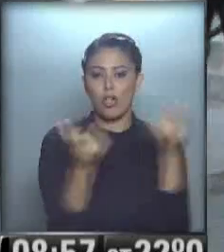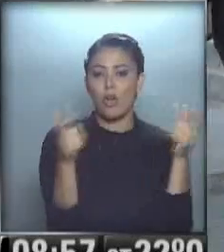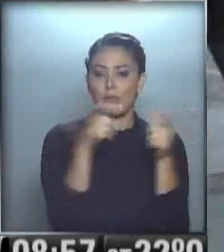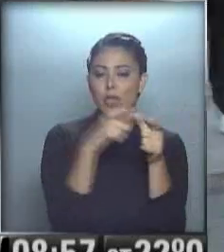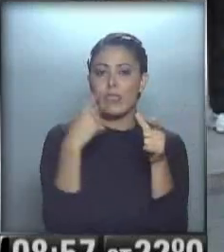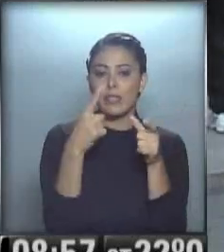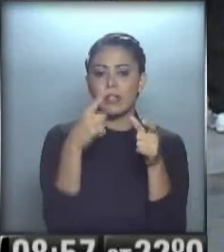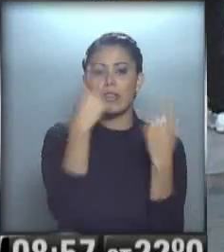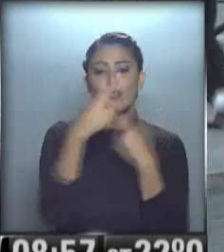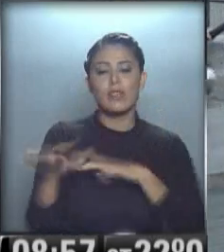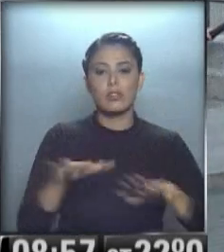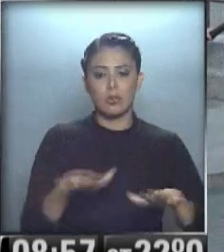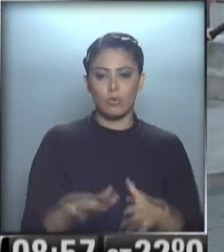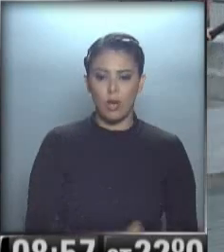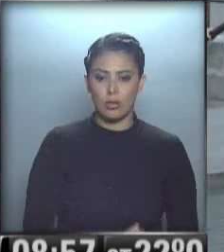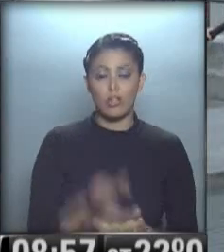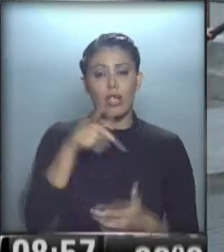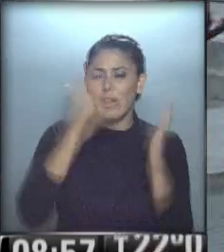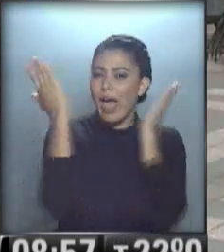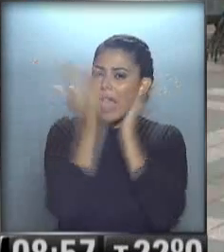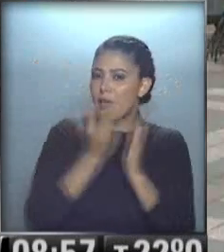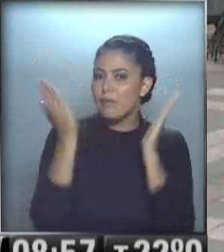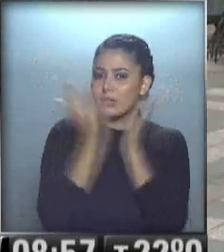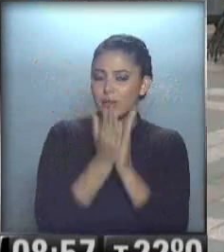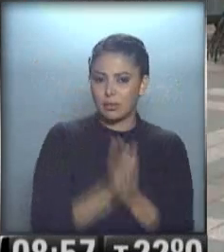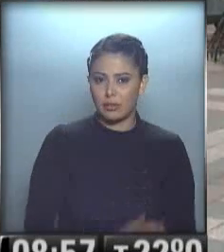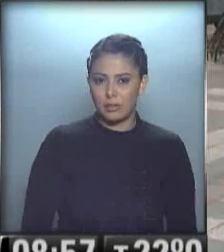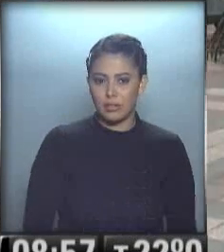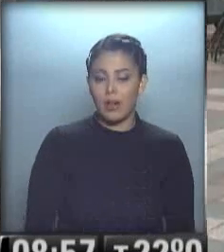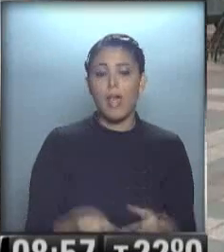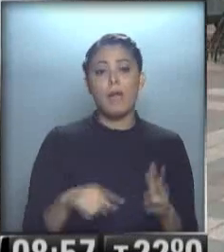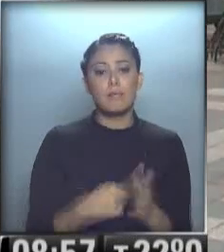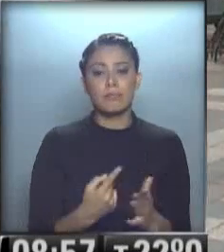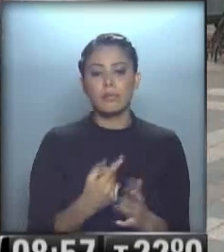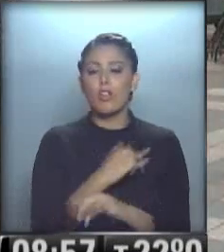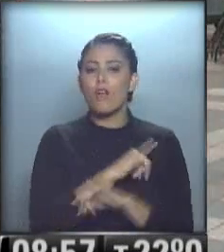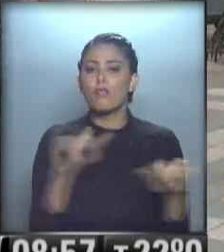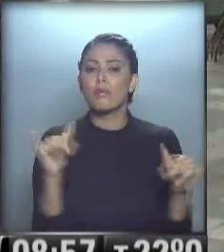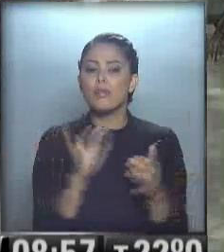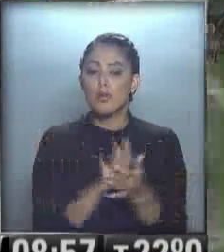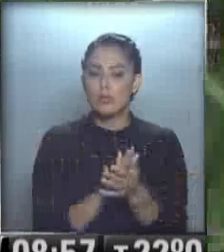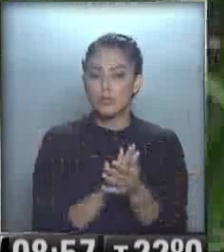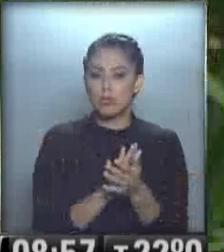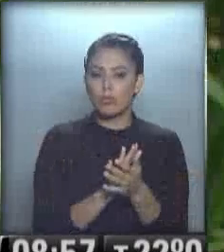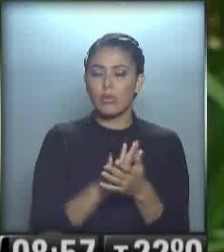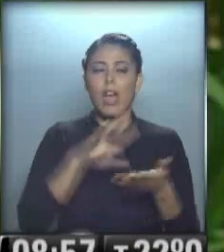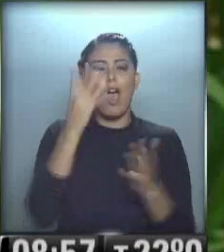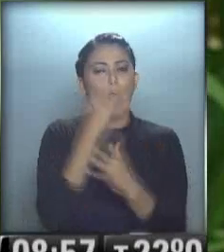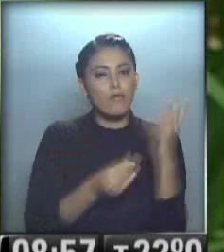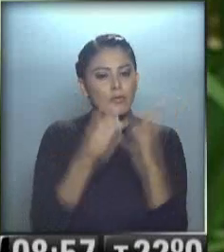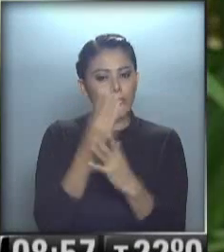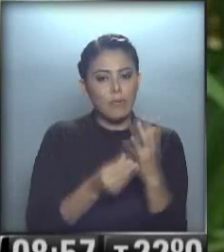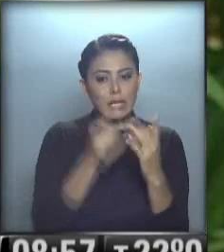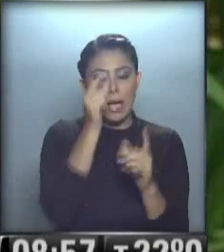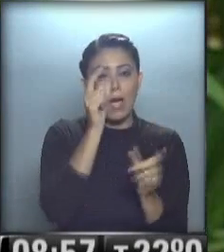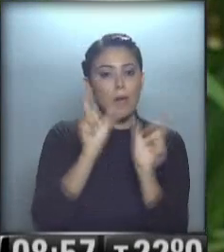los principales casos que han sido o están siendo investigados en la actualidad. No hay, sin embargo, ni una sola mención a las presuntas irregularidades que afectan a